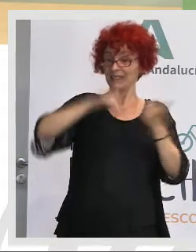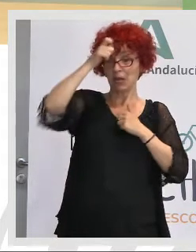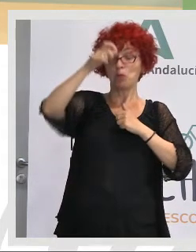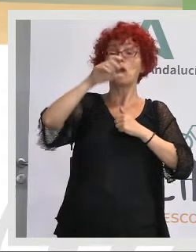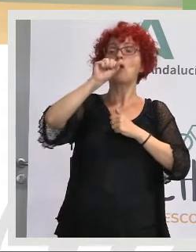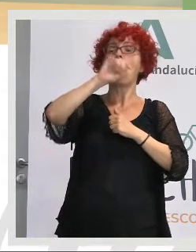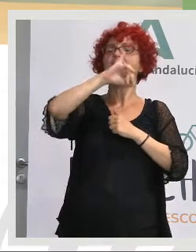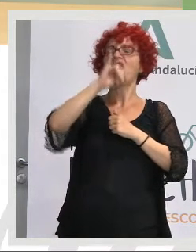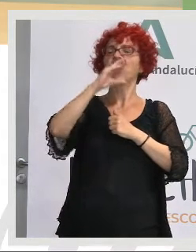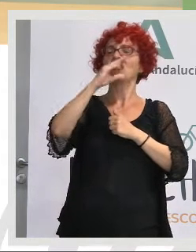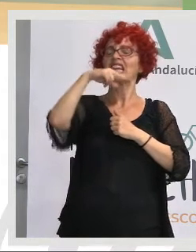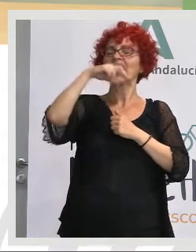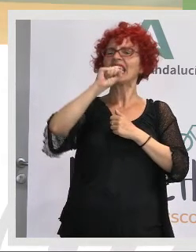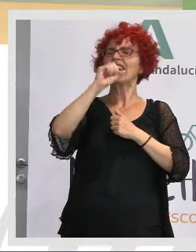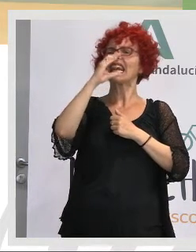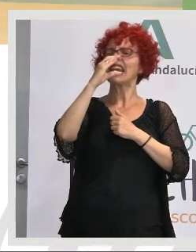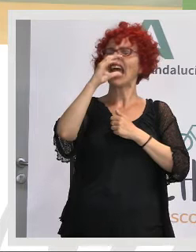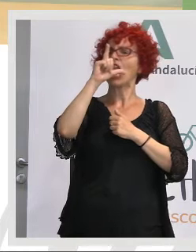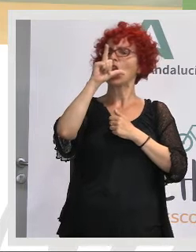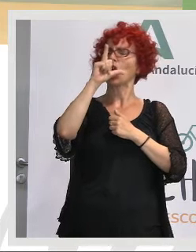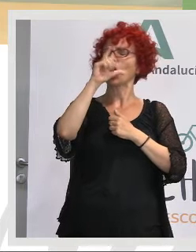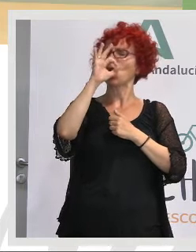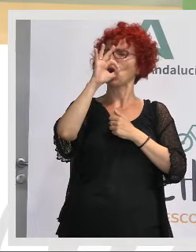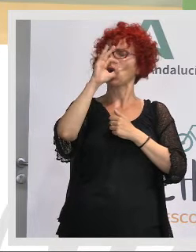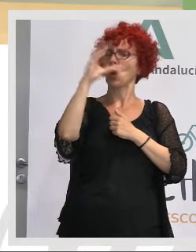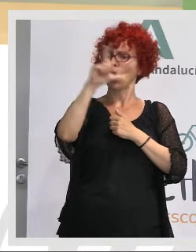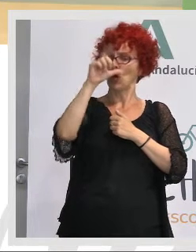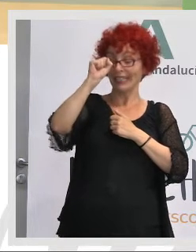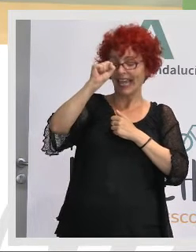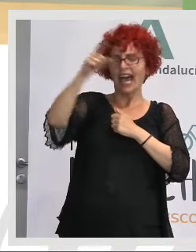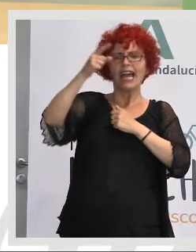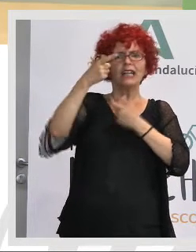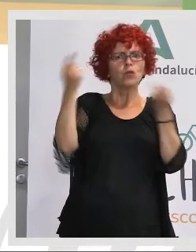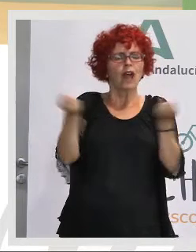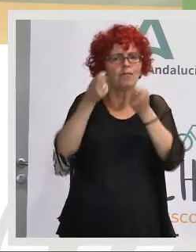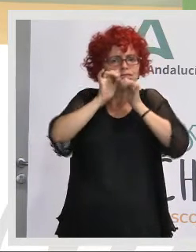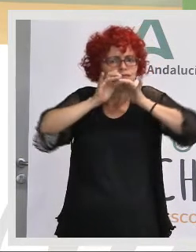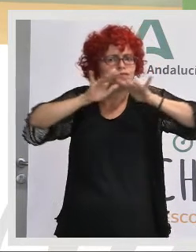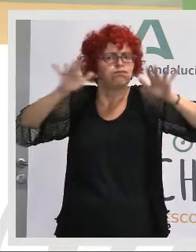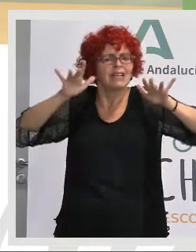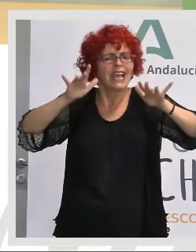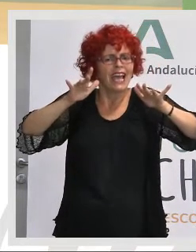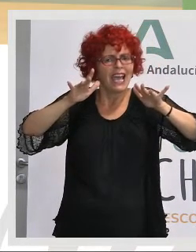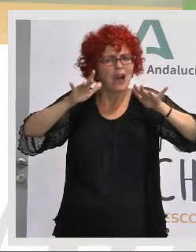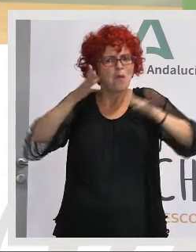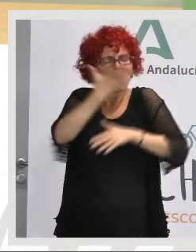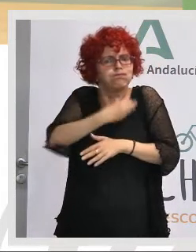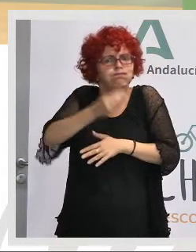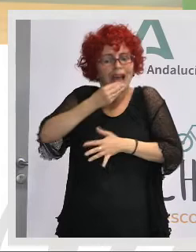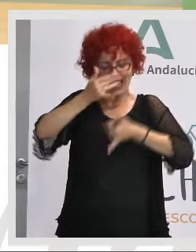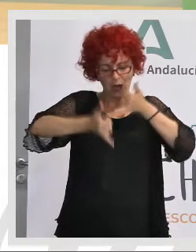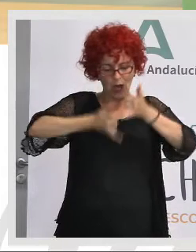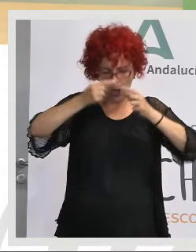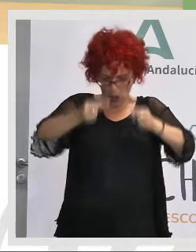en la categoría de 3 a 6 años, ha presentado una campaña muy bonita que se denomina Sobre Ruedas. Han venido con la